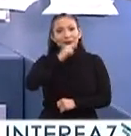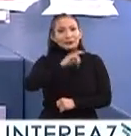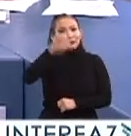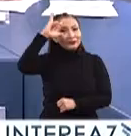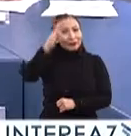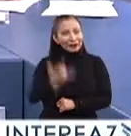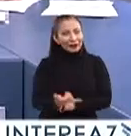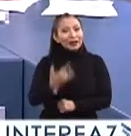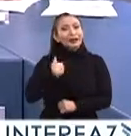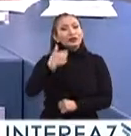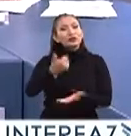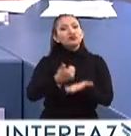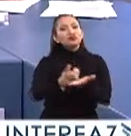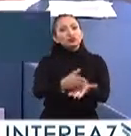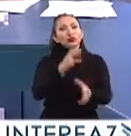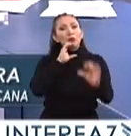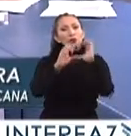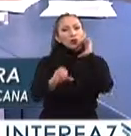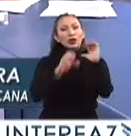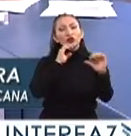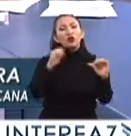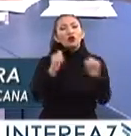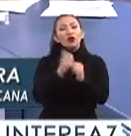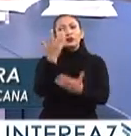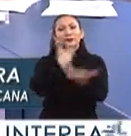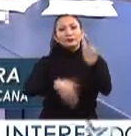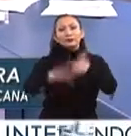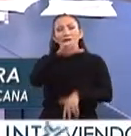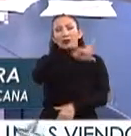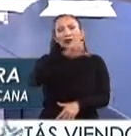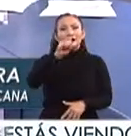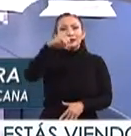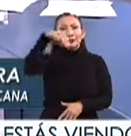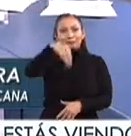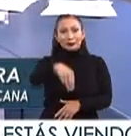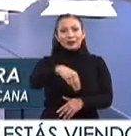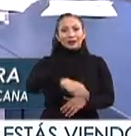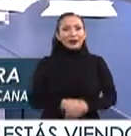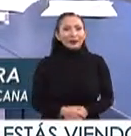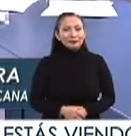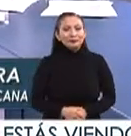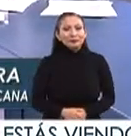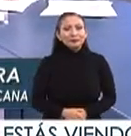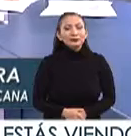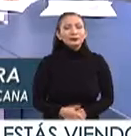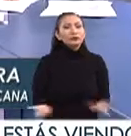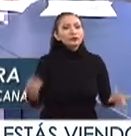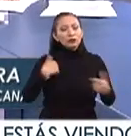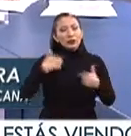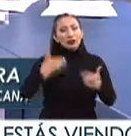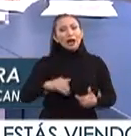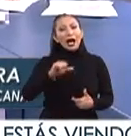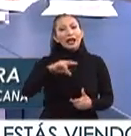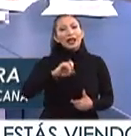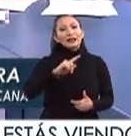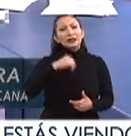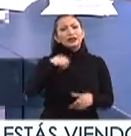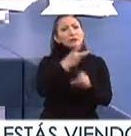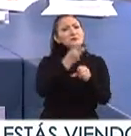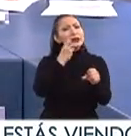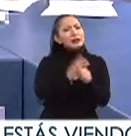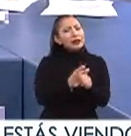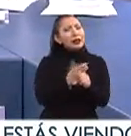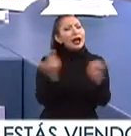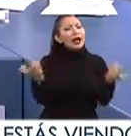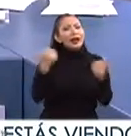también a Griselda Yebra. Ella nos permite comunicarnos con ustedes a través de la lengua de señas mexicana. Yo soy Ana Cristina Olvera y los invito